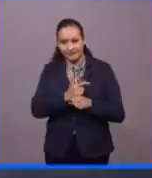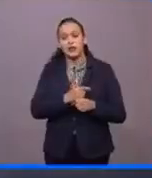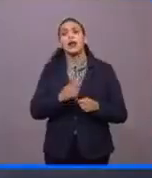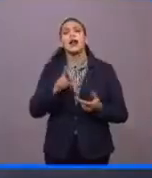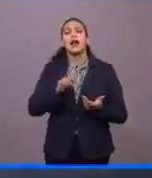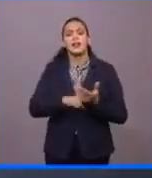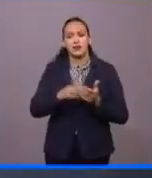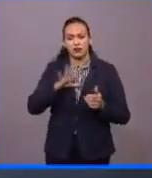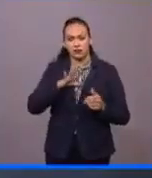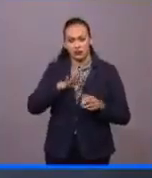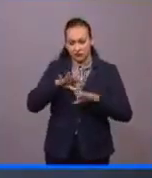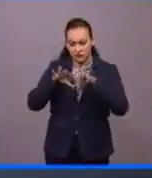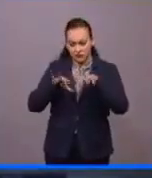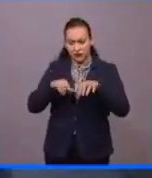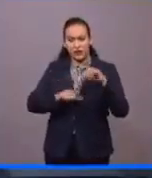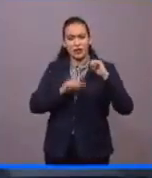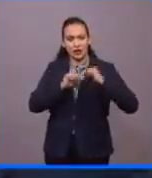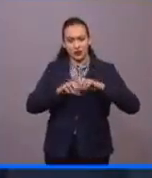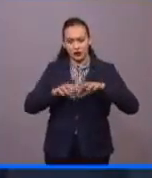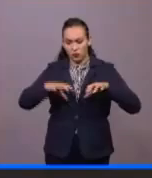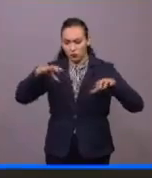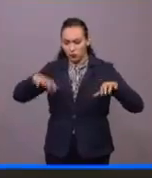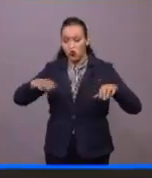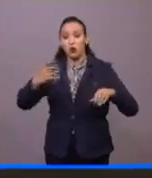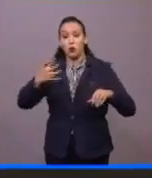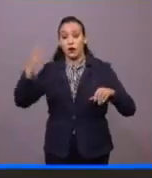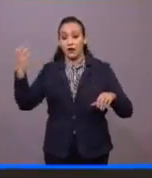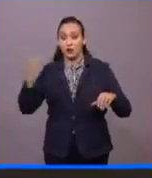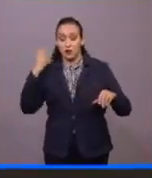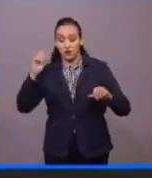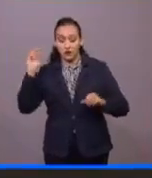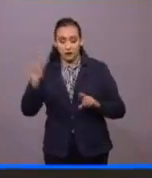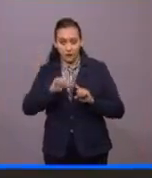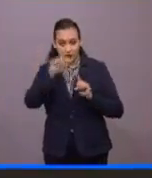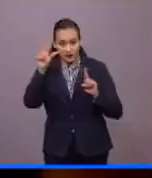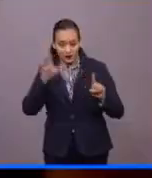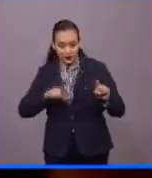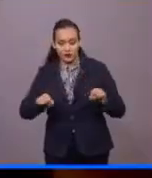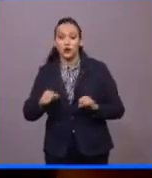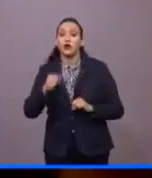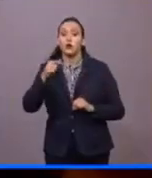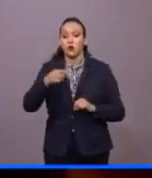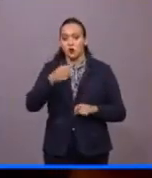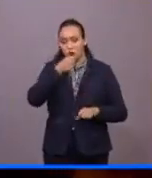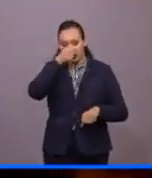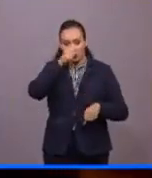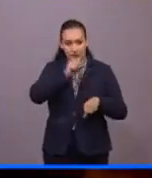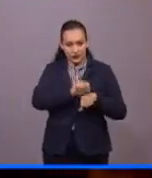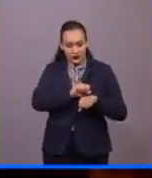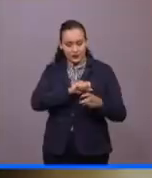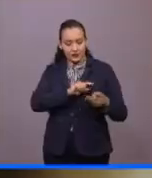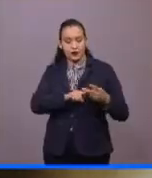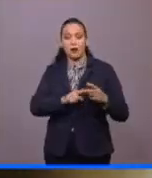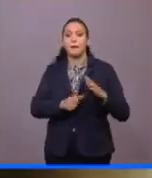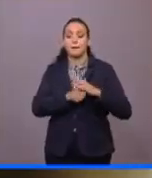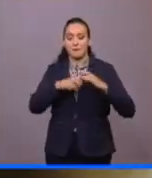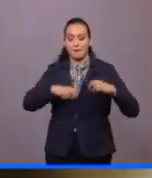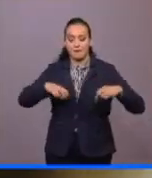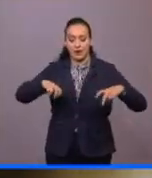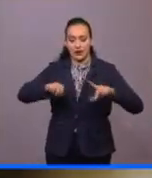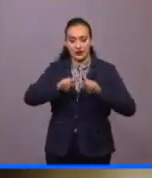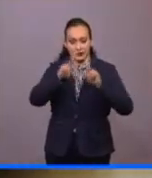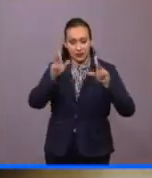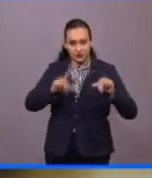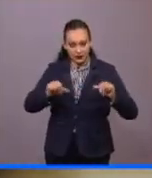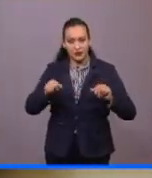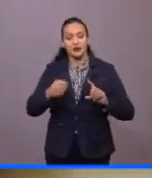Consejo Nacional, un Gabinete Federal, 4 conferencias nacionales, un secretariado ejecutivo, las mesas de paz y